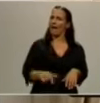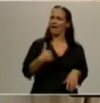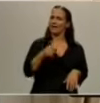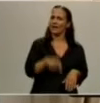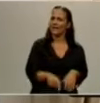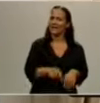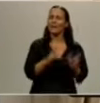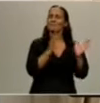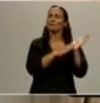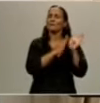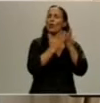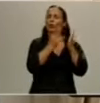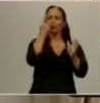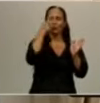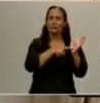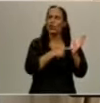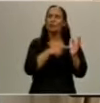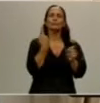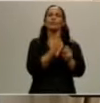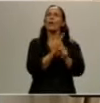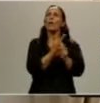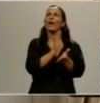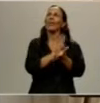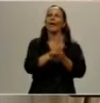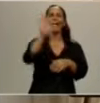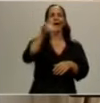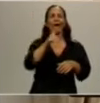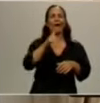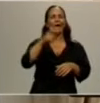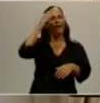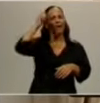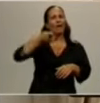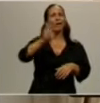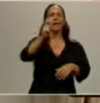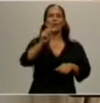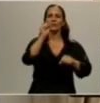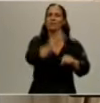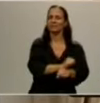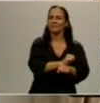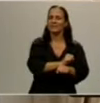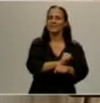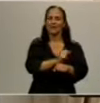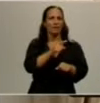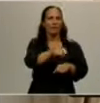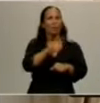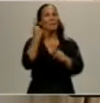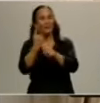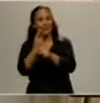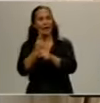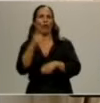orden constitucional, de que nadie sea juzgado y condenado si no es,